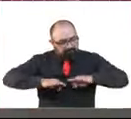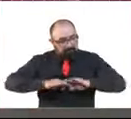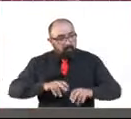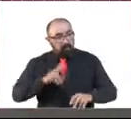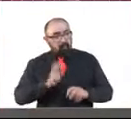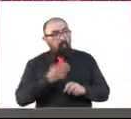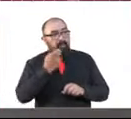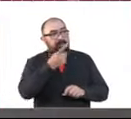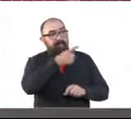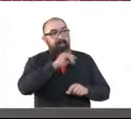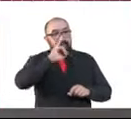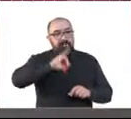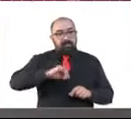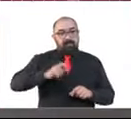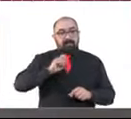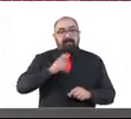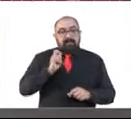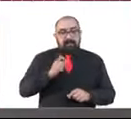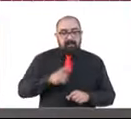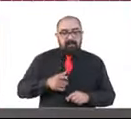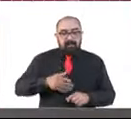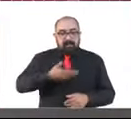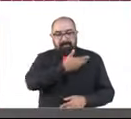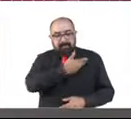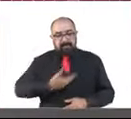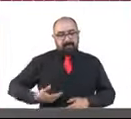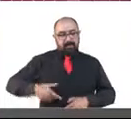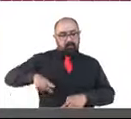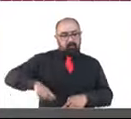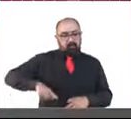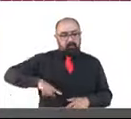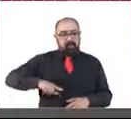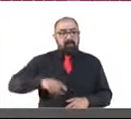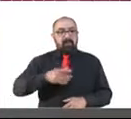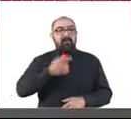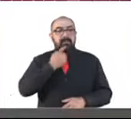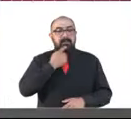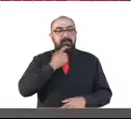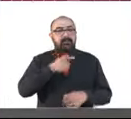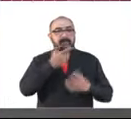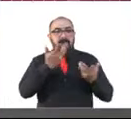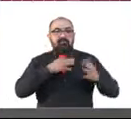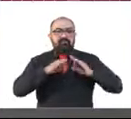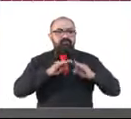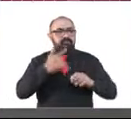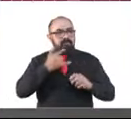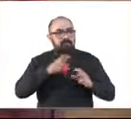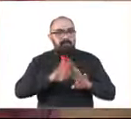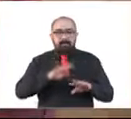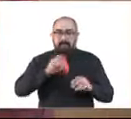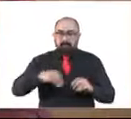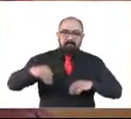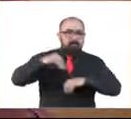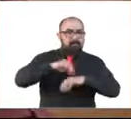de la República. Así que siempre hay esperanza y estamos en momentos de esperanza. Muchas gracias,